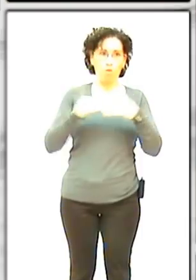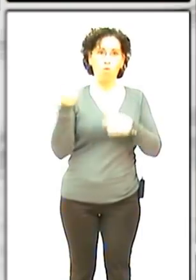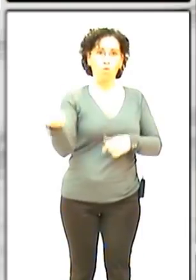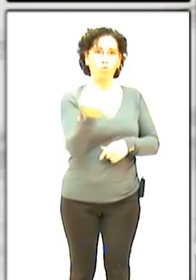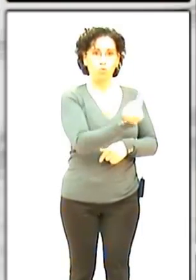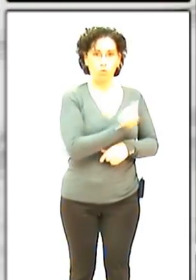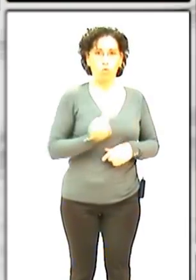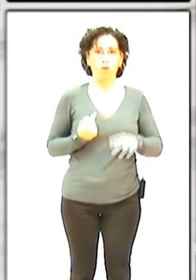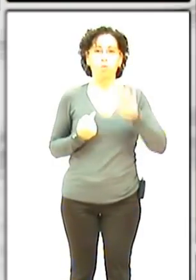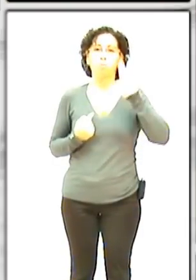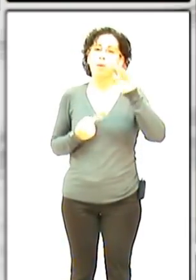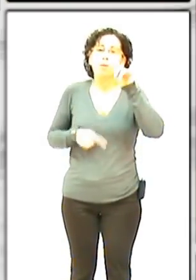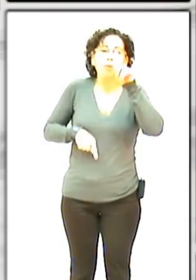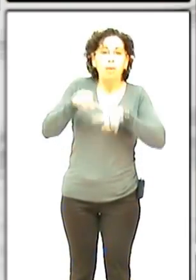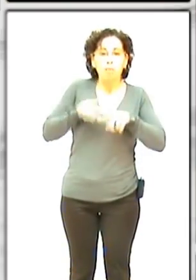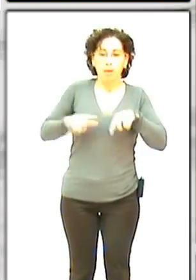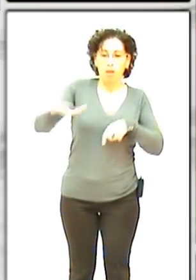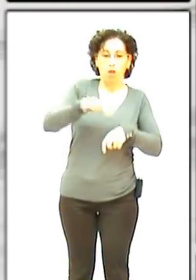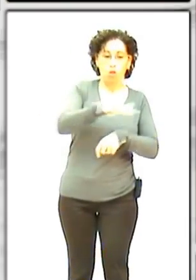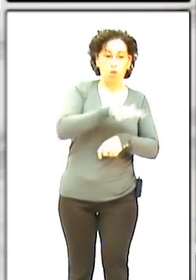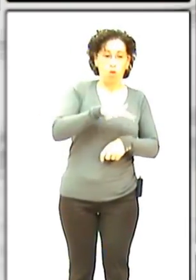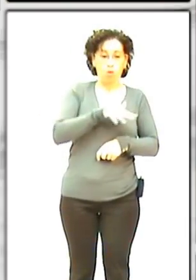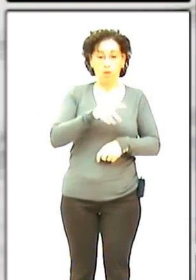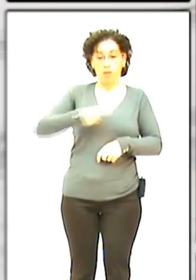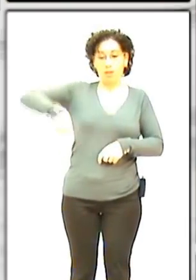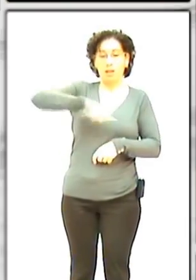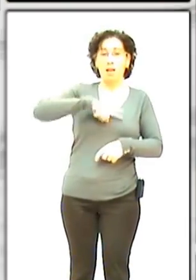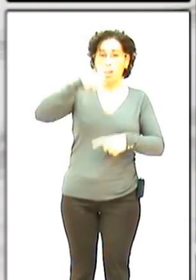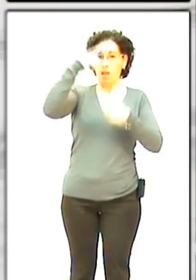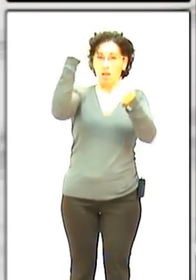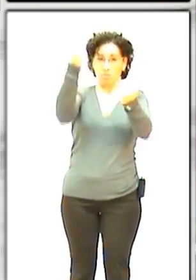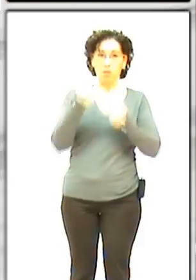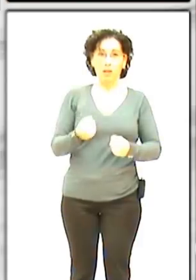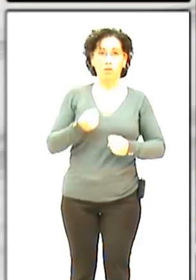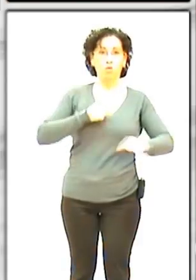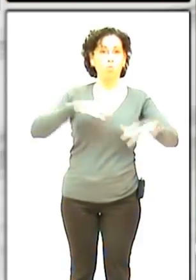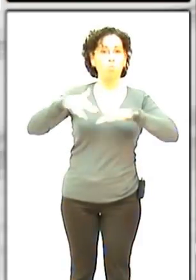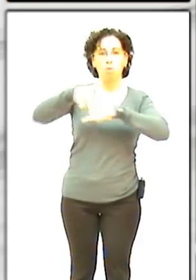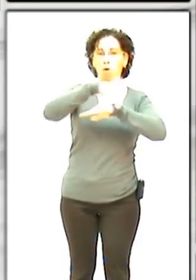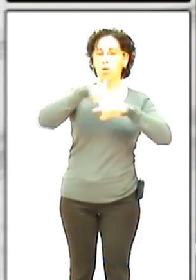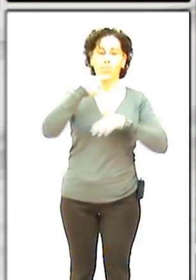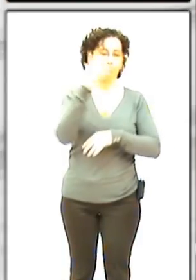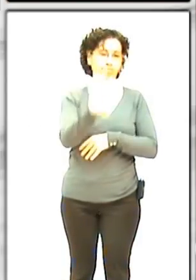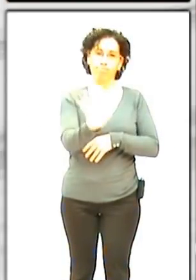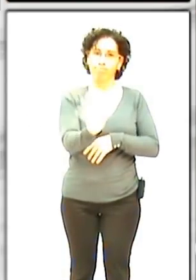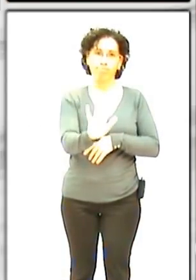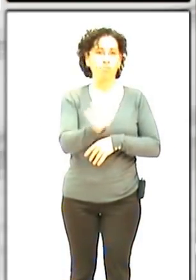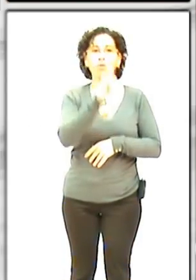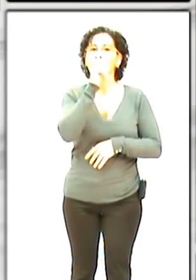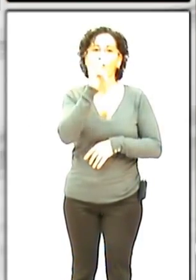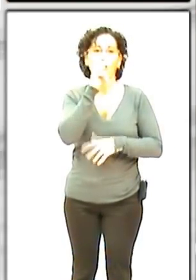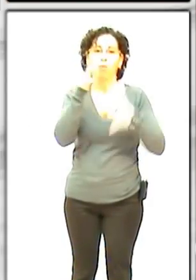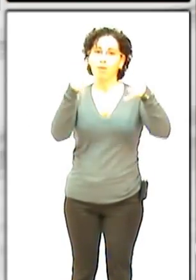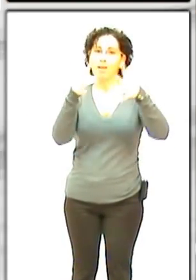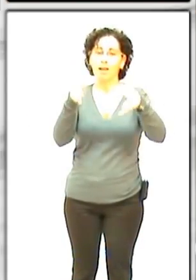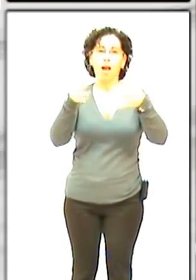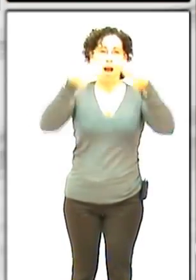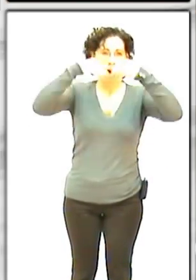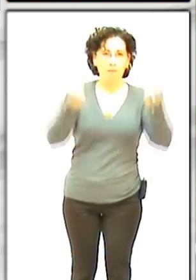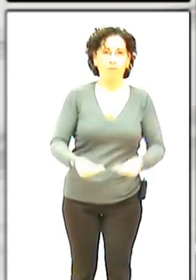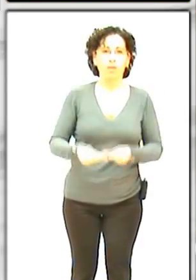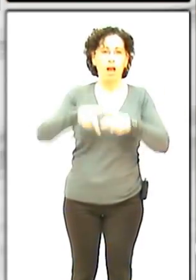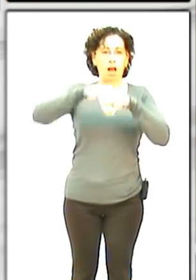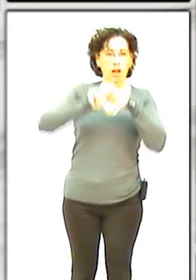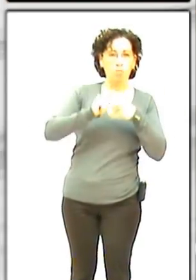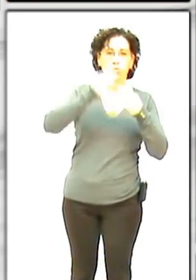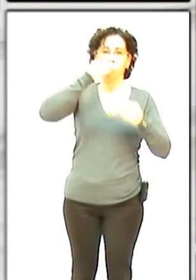algunas zonas... Desde luego los expertos de movilidad te van a decir que no se pueden recomendar como tal